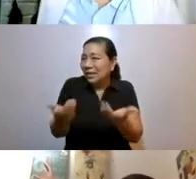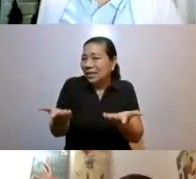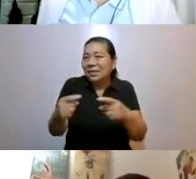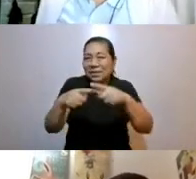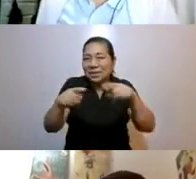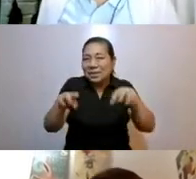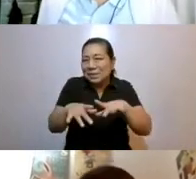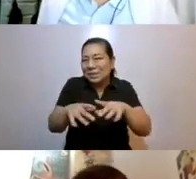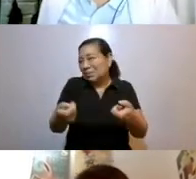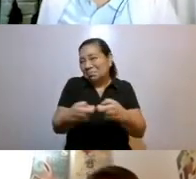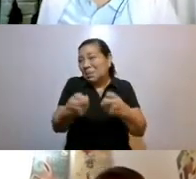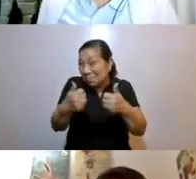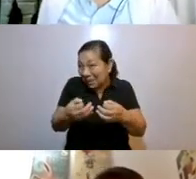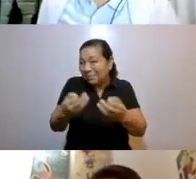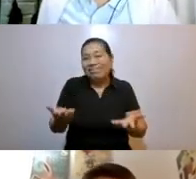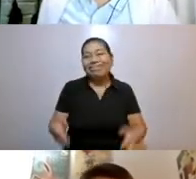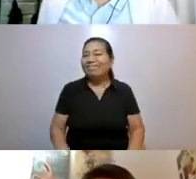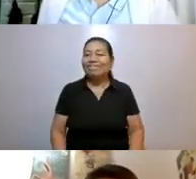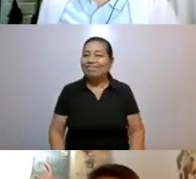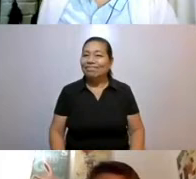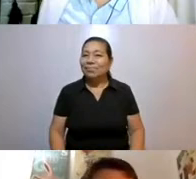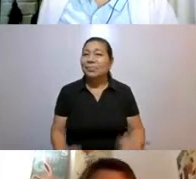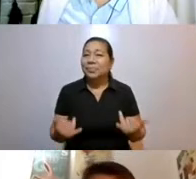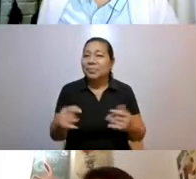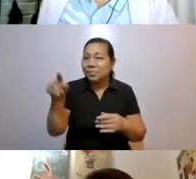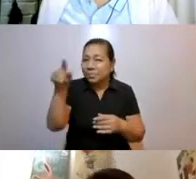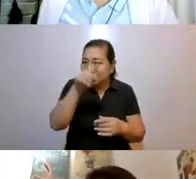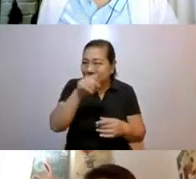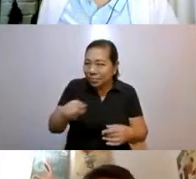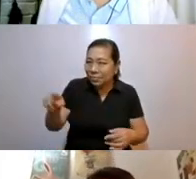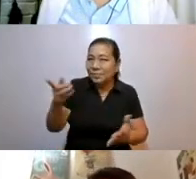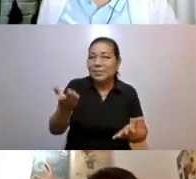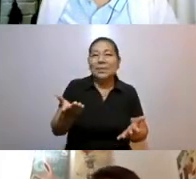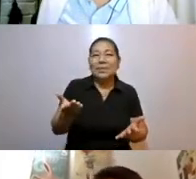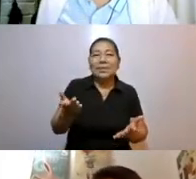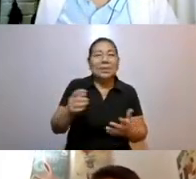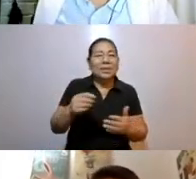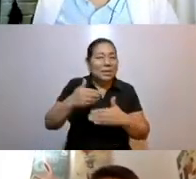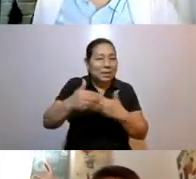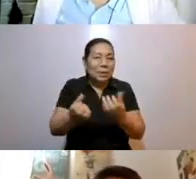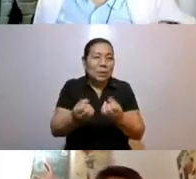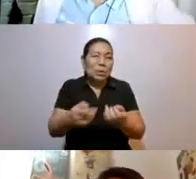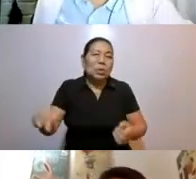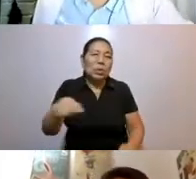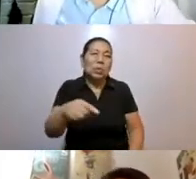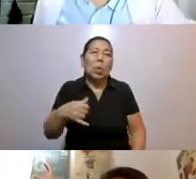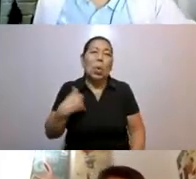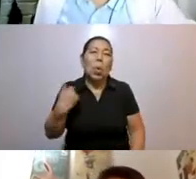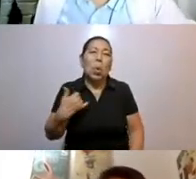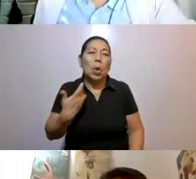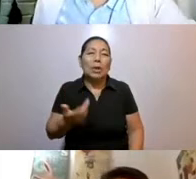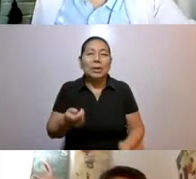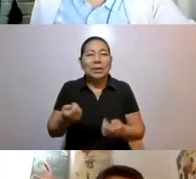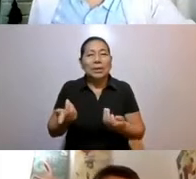Internet. Esto es lo del círculo vicioso de una disfunción sexual que se ve tanto en jóvenes, es la presión